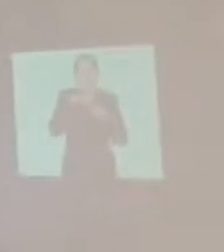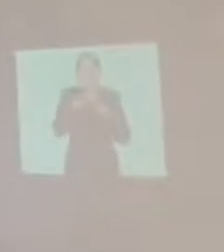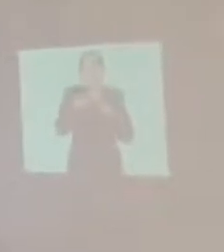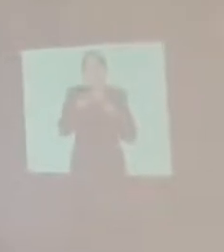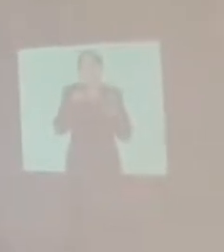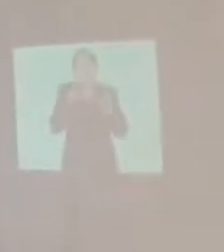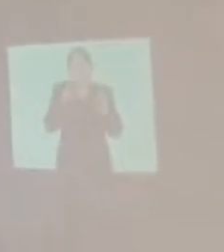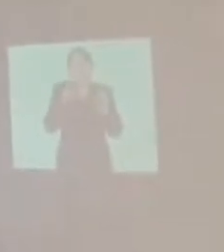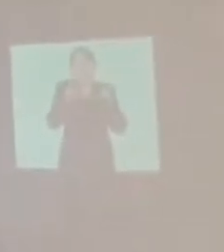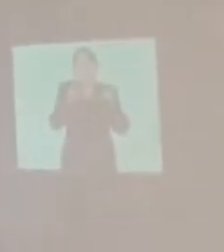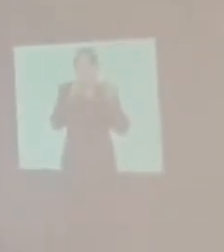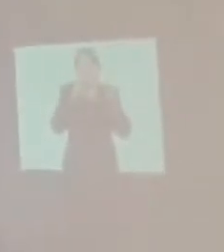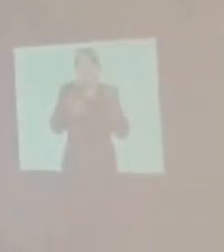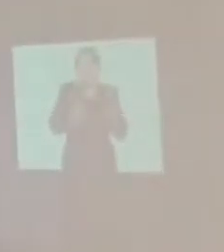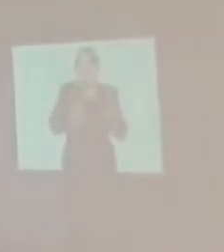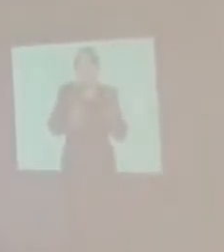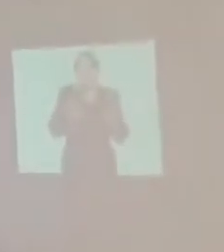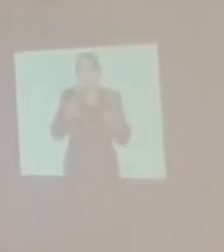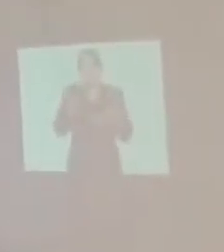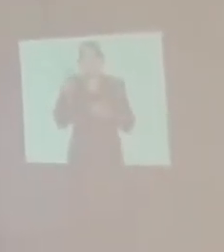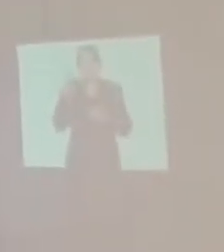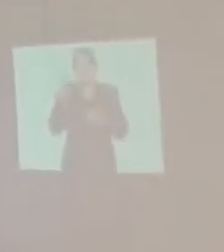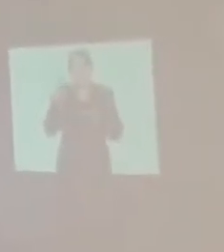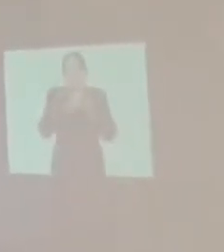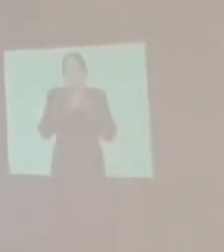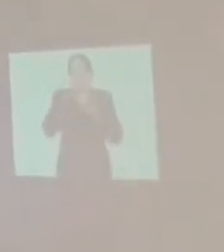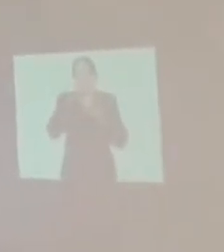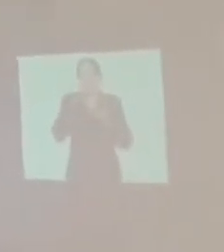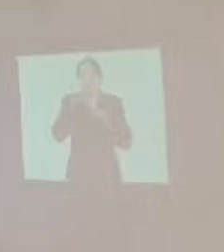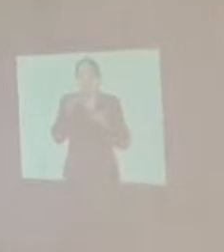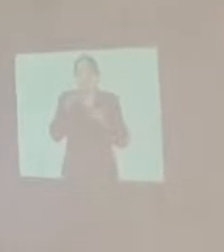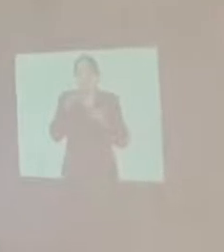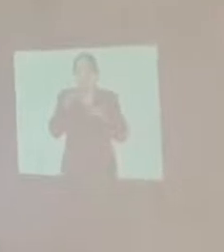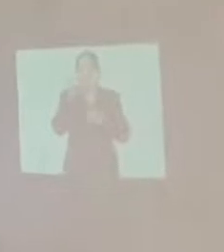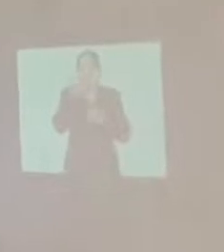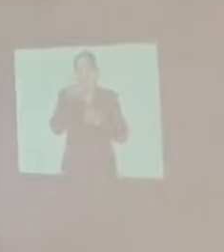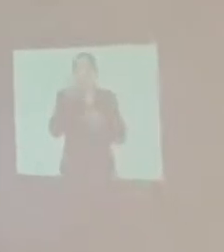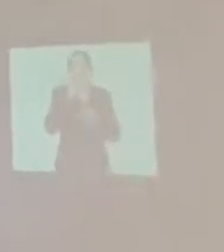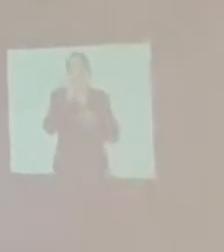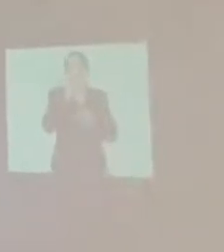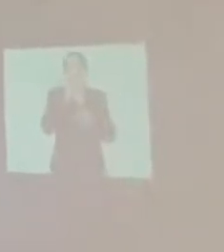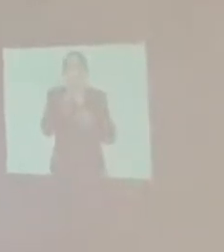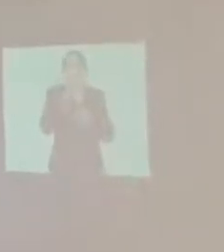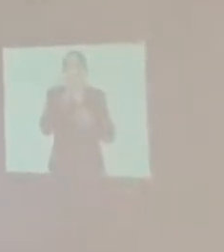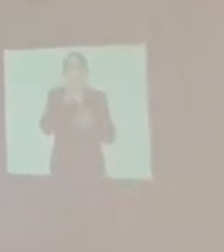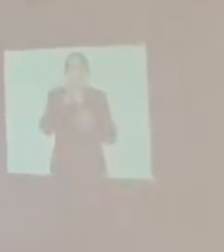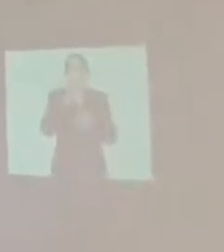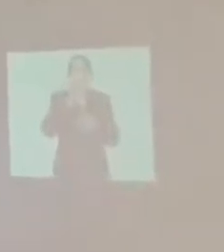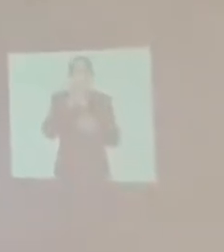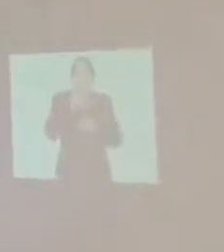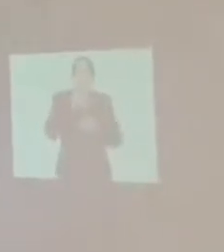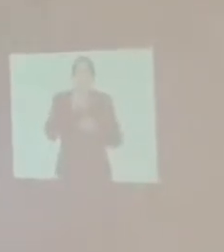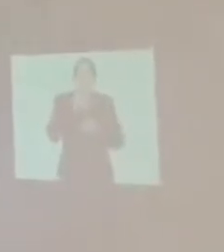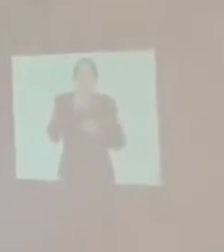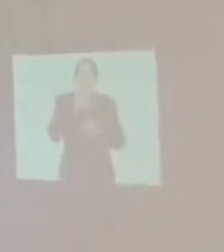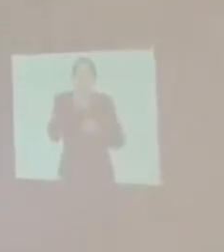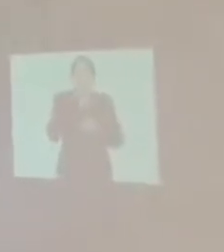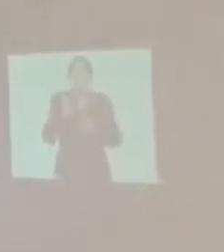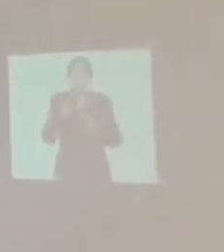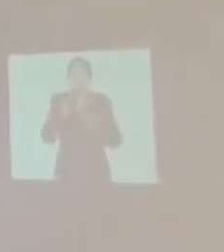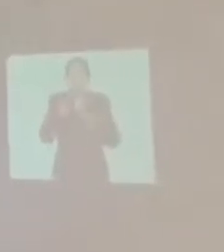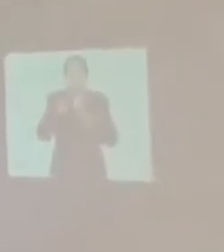Desde 2019 pusimos en marcha el programa Mejor Escuela, en donde los padres y madres de familia